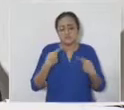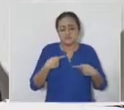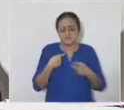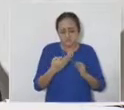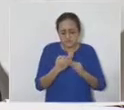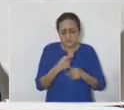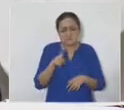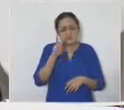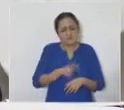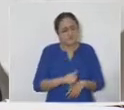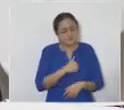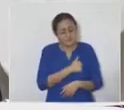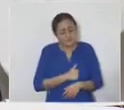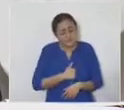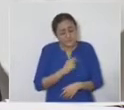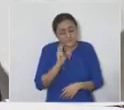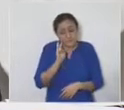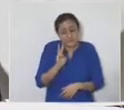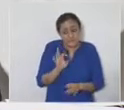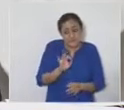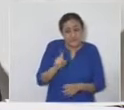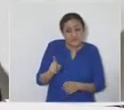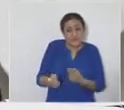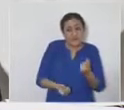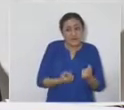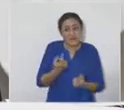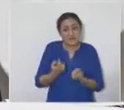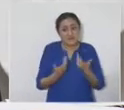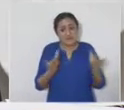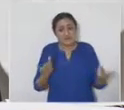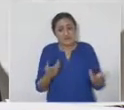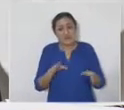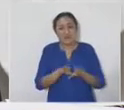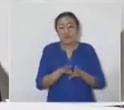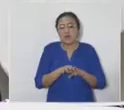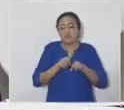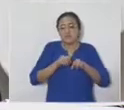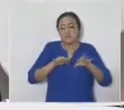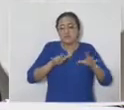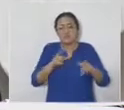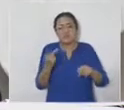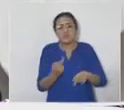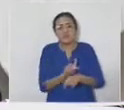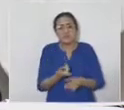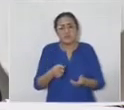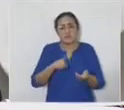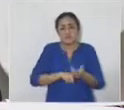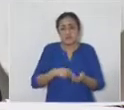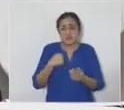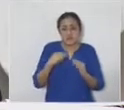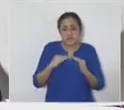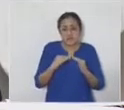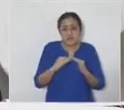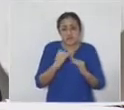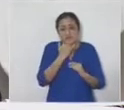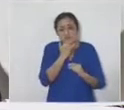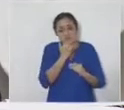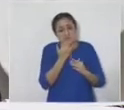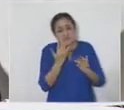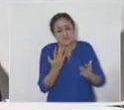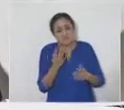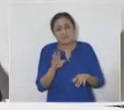para mí es lamentable que de alguna forma u otra se esté ventilando lo que pasa al interior de mi hogar, ¿sí? Por